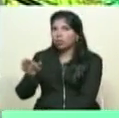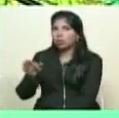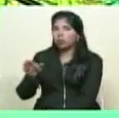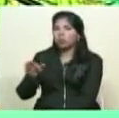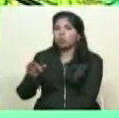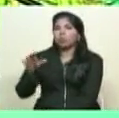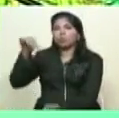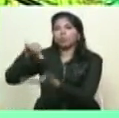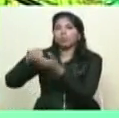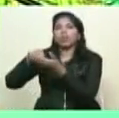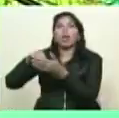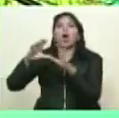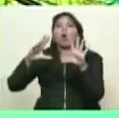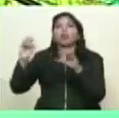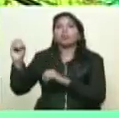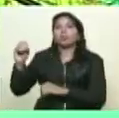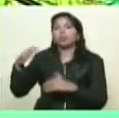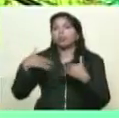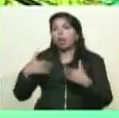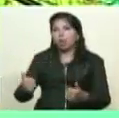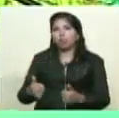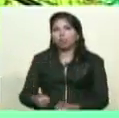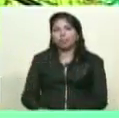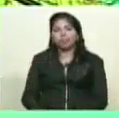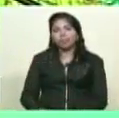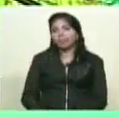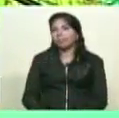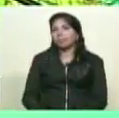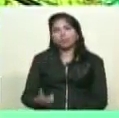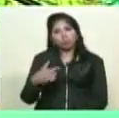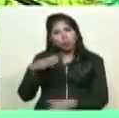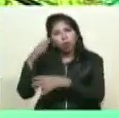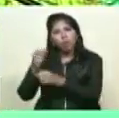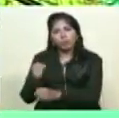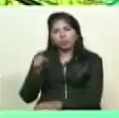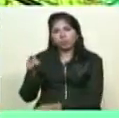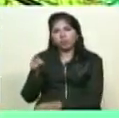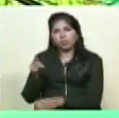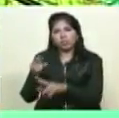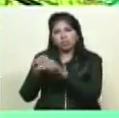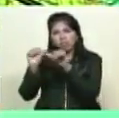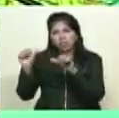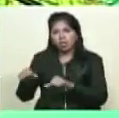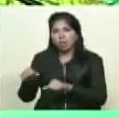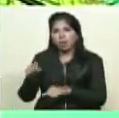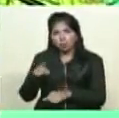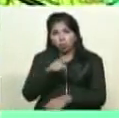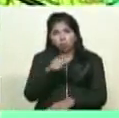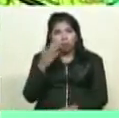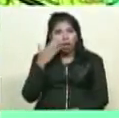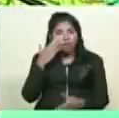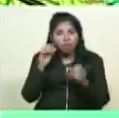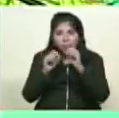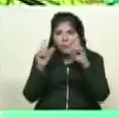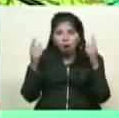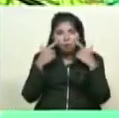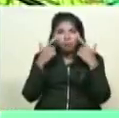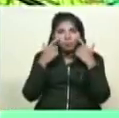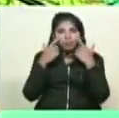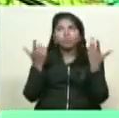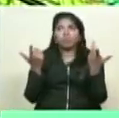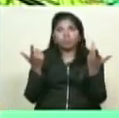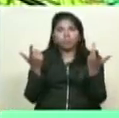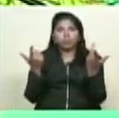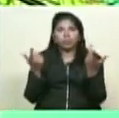800 Salud sin retardo, sin demora. Confiemos en el 800 Salud para que ustedes vean cómo vamos a resolver el tema de la guerra,